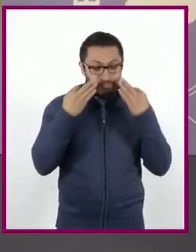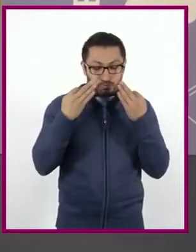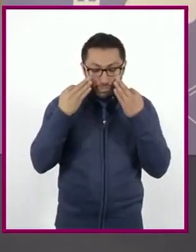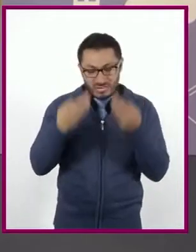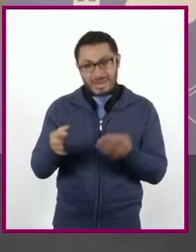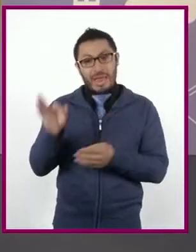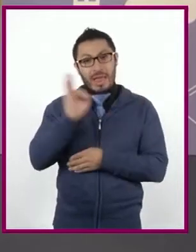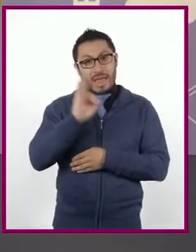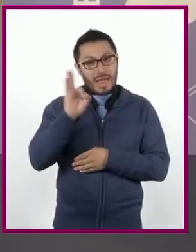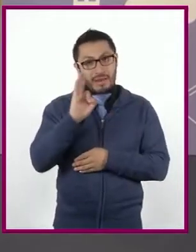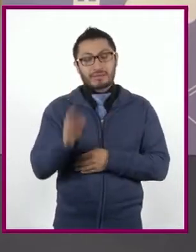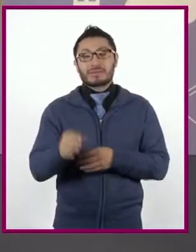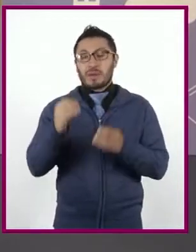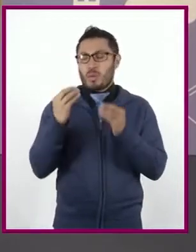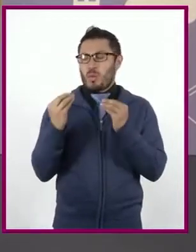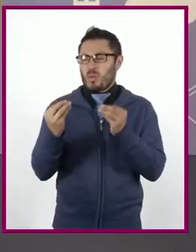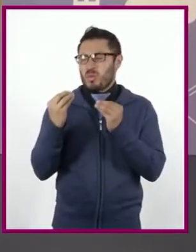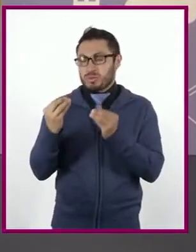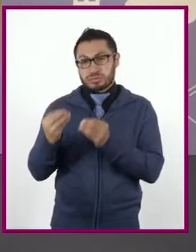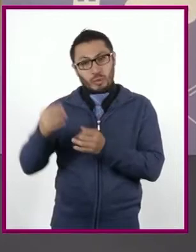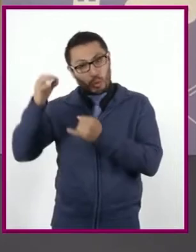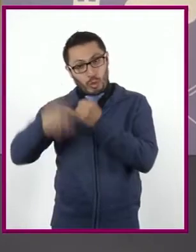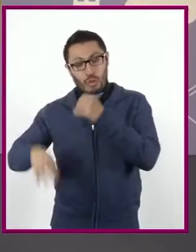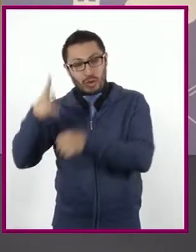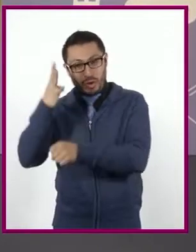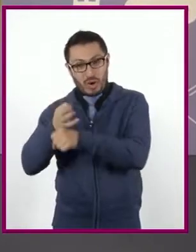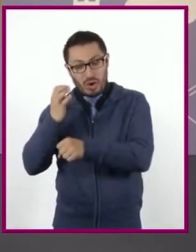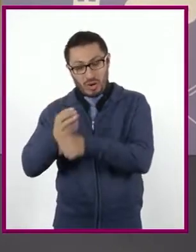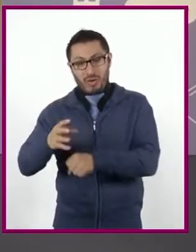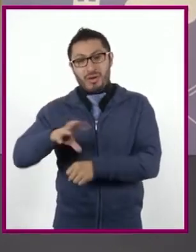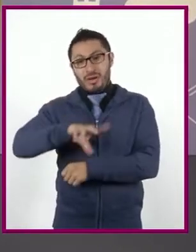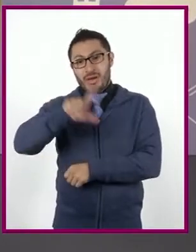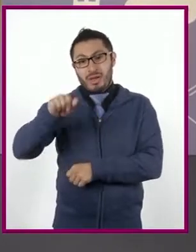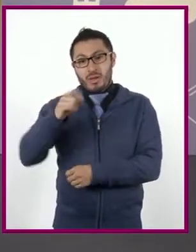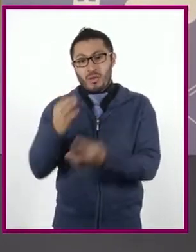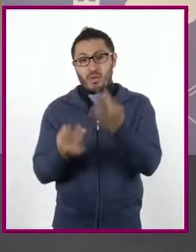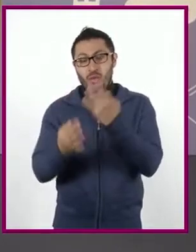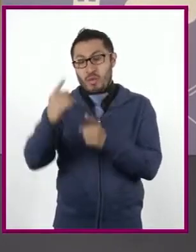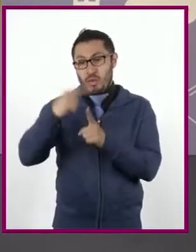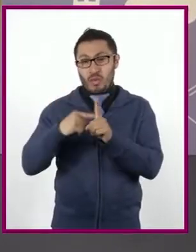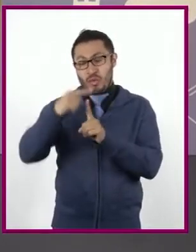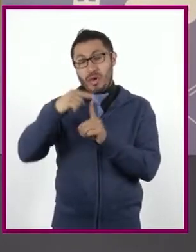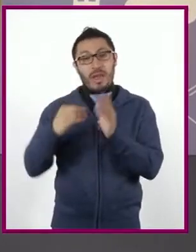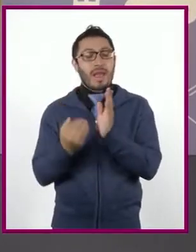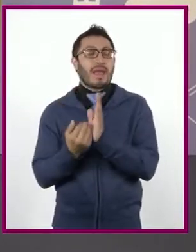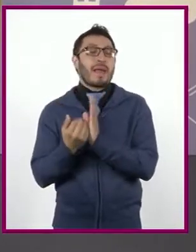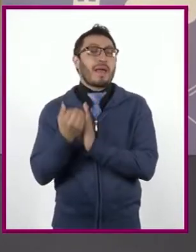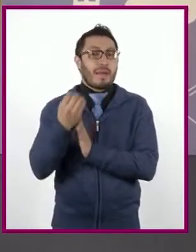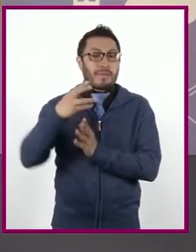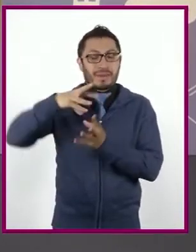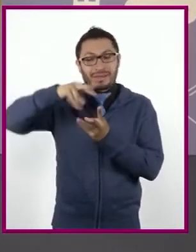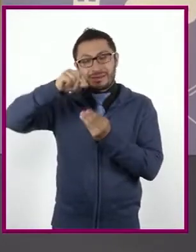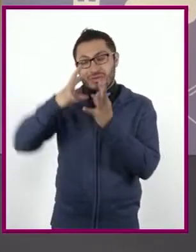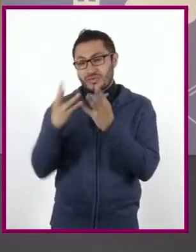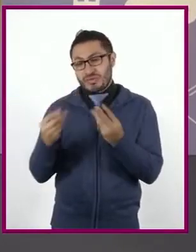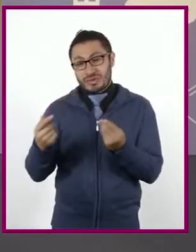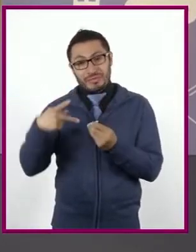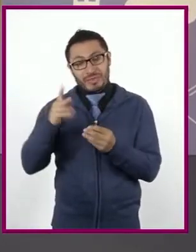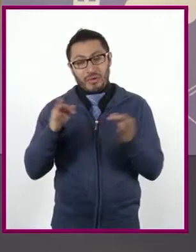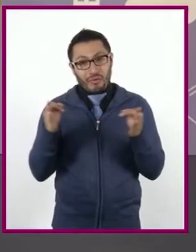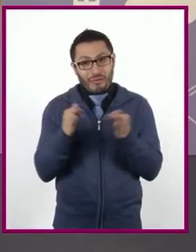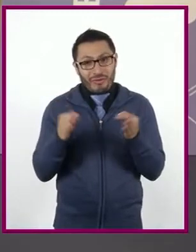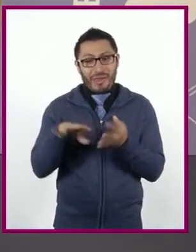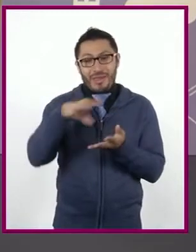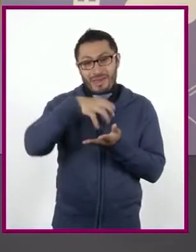la solución sobresaturada, al ponerla a hervir, se logra disolver mayor cantidad de soluto, pero al dejarla enfriar te quedará